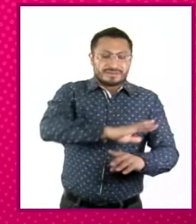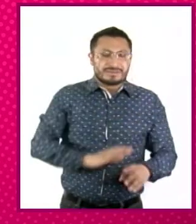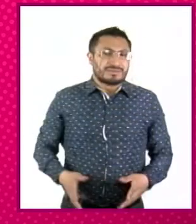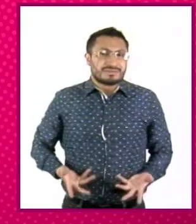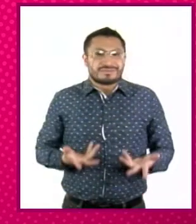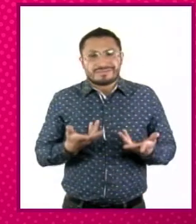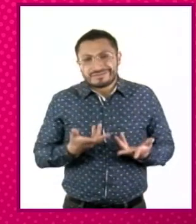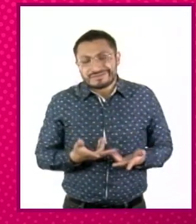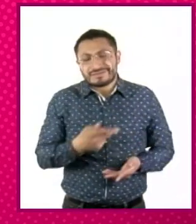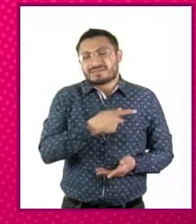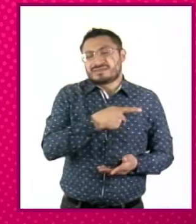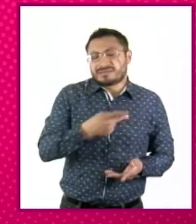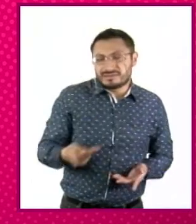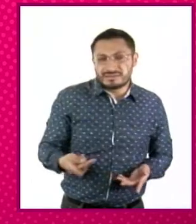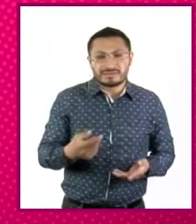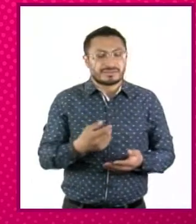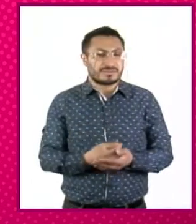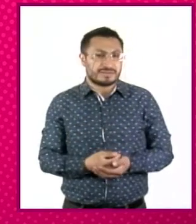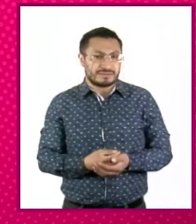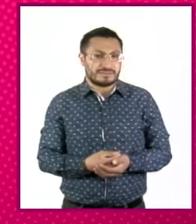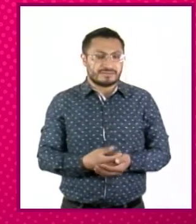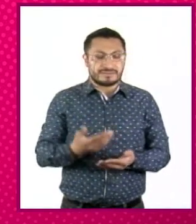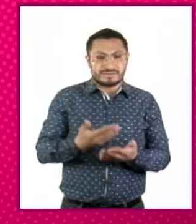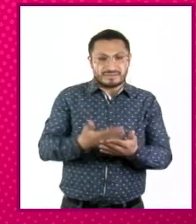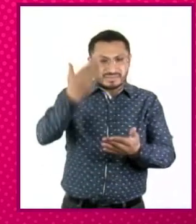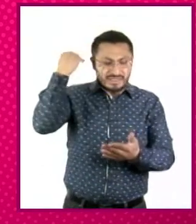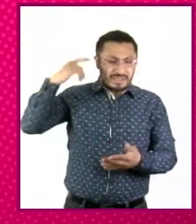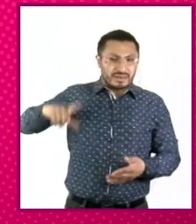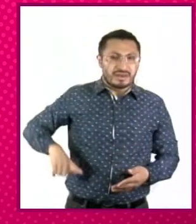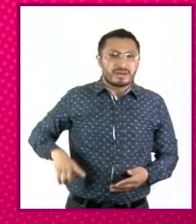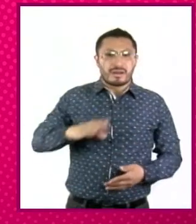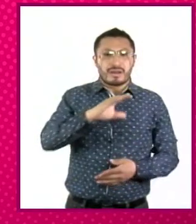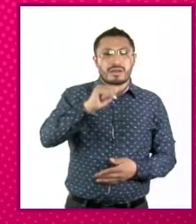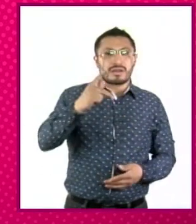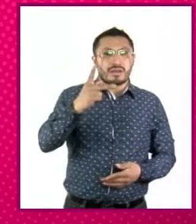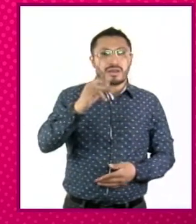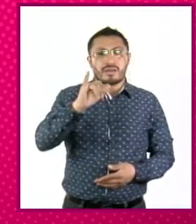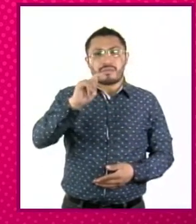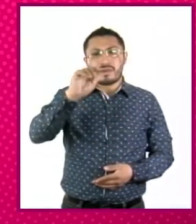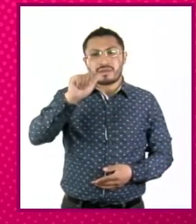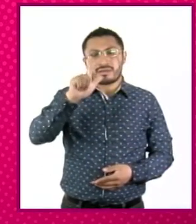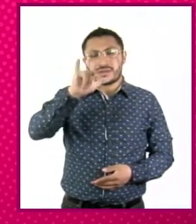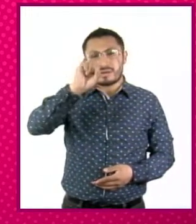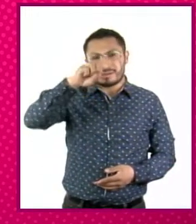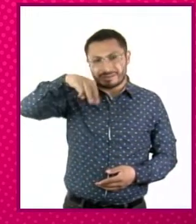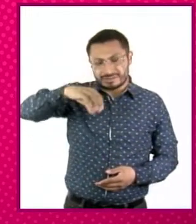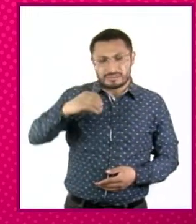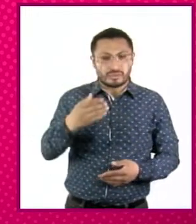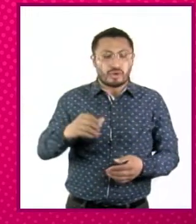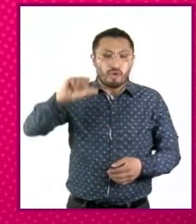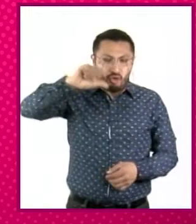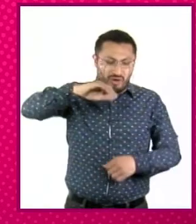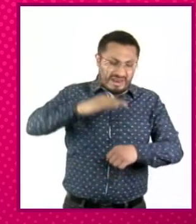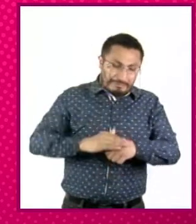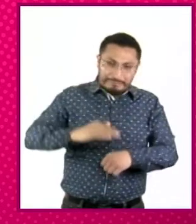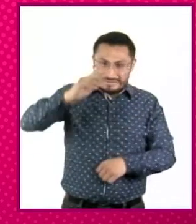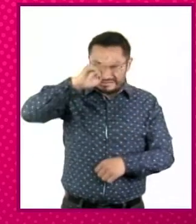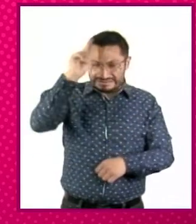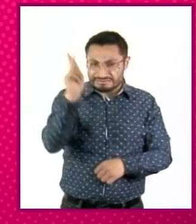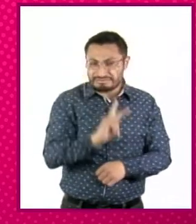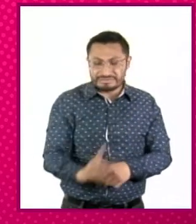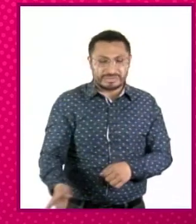y pobreza en la que el capitalismo tuvo y tiene, hoy más que antes incluso, a la